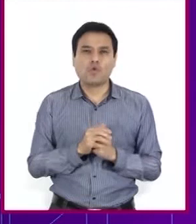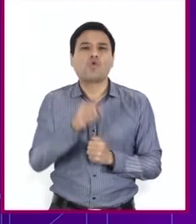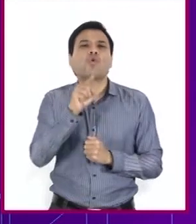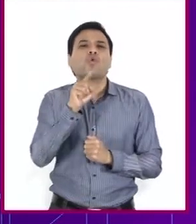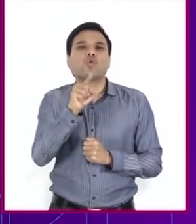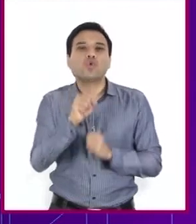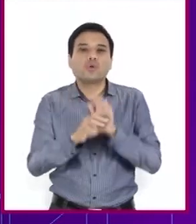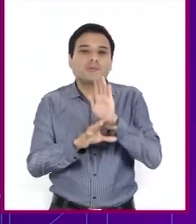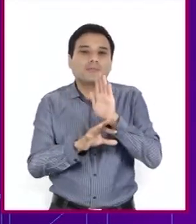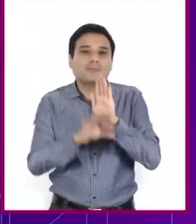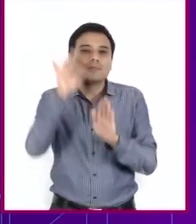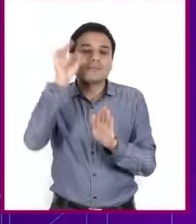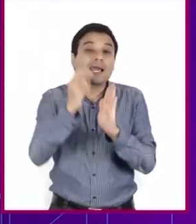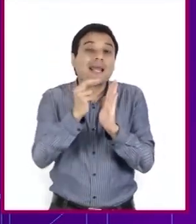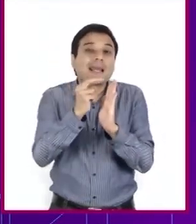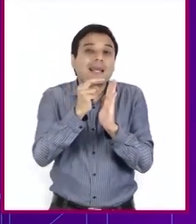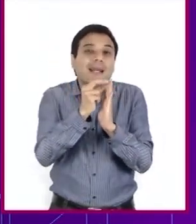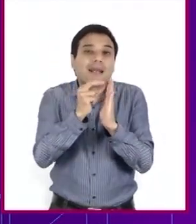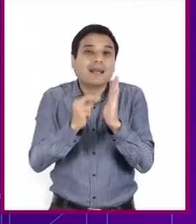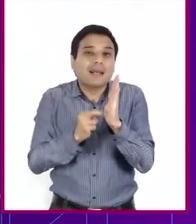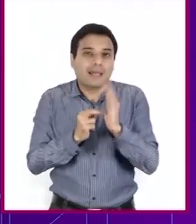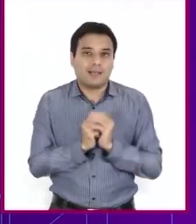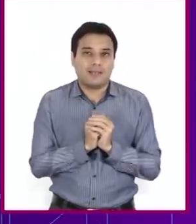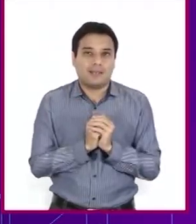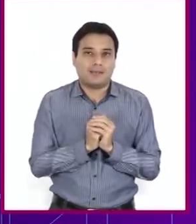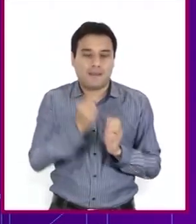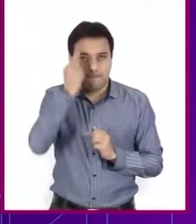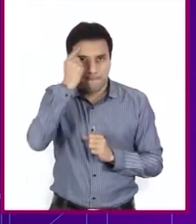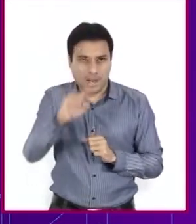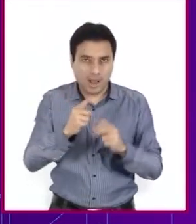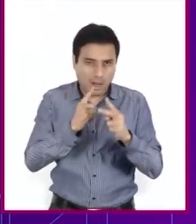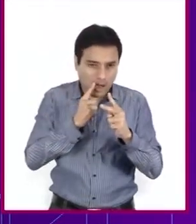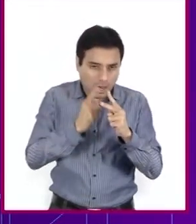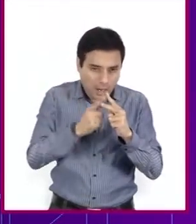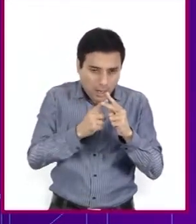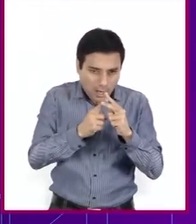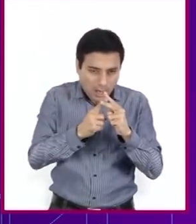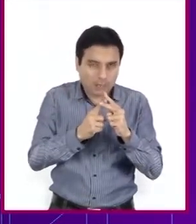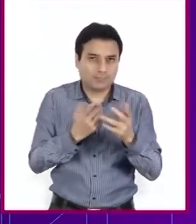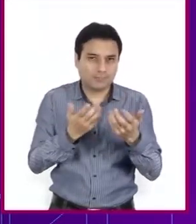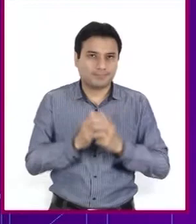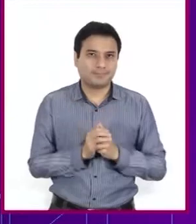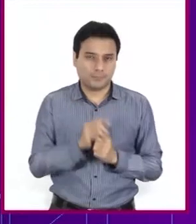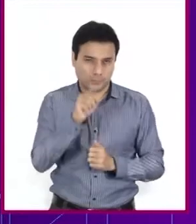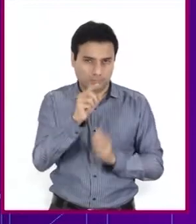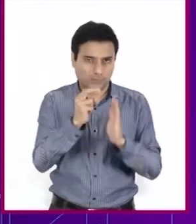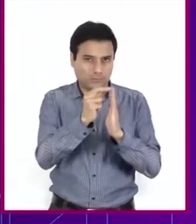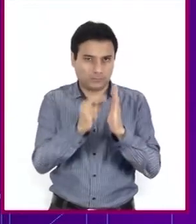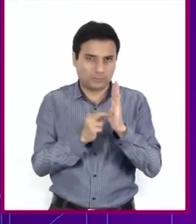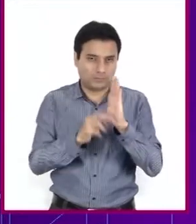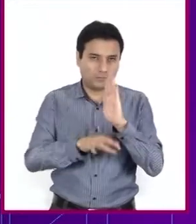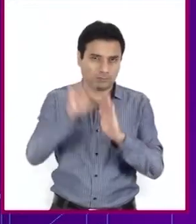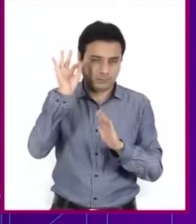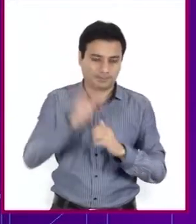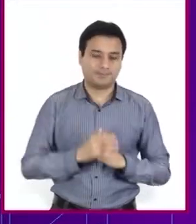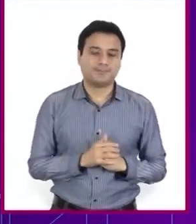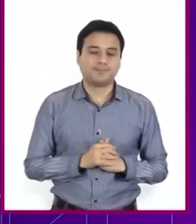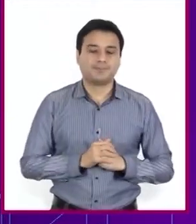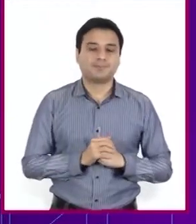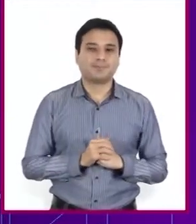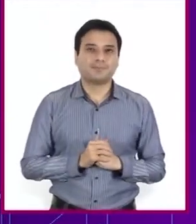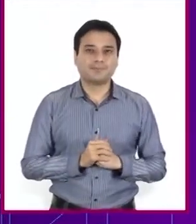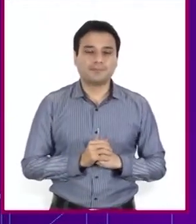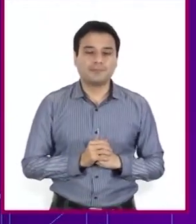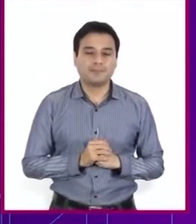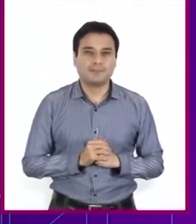algebraica que permita determinar la cantidad de cuadritos de cualquier figura que corresponda a la sucesión